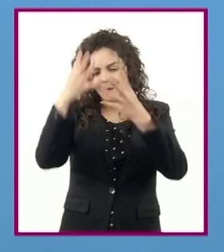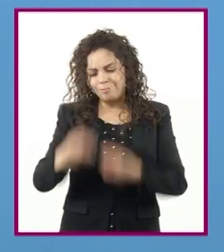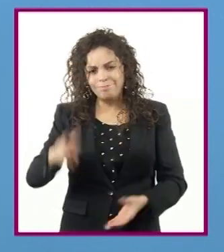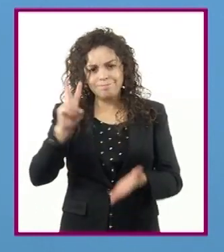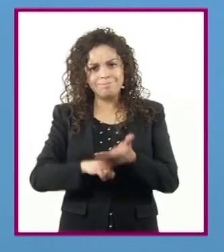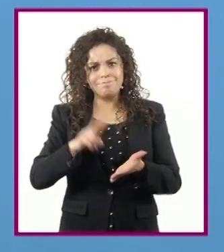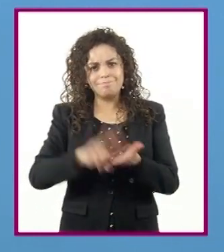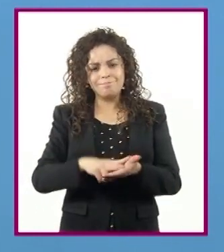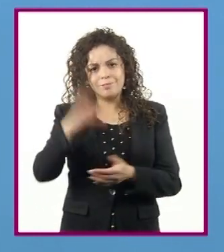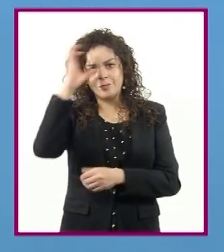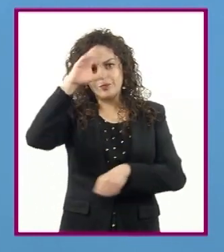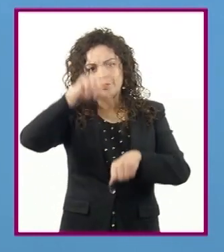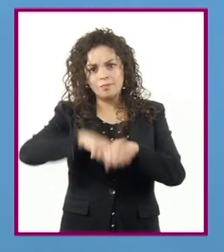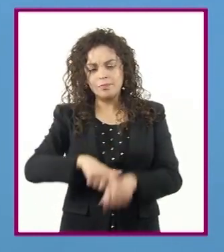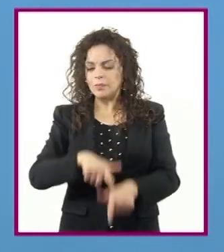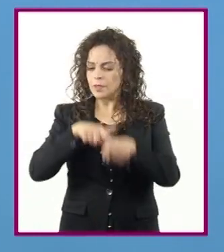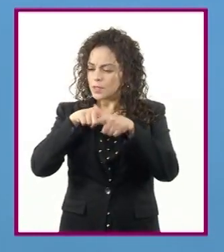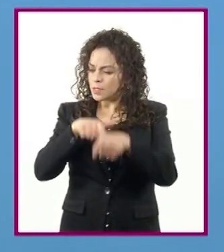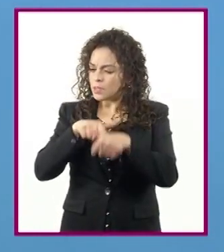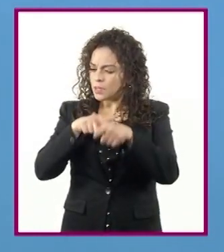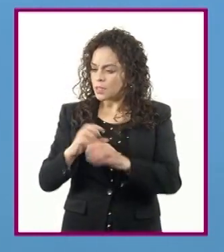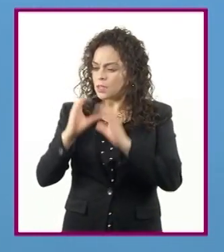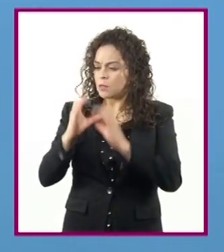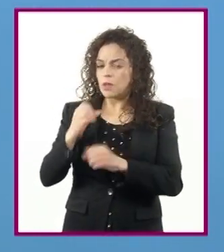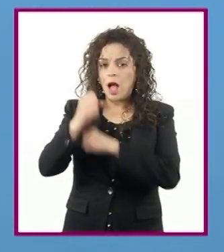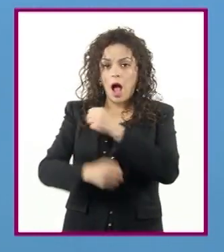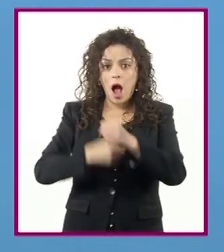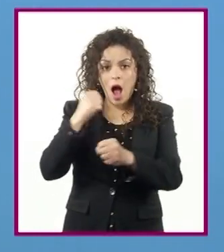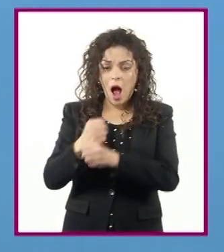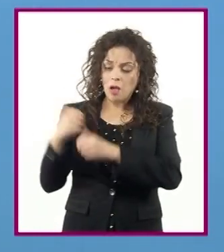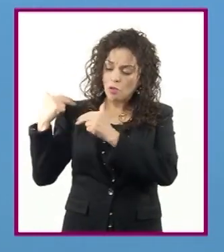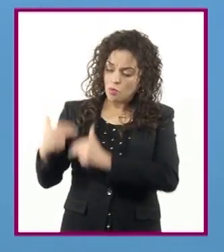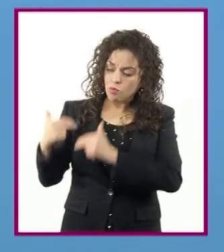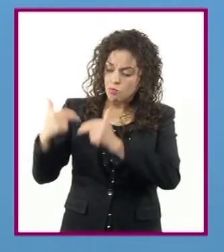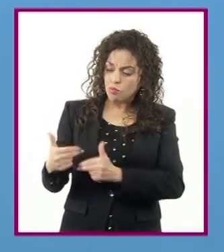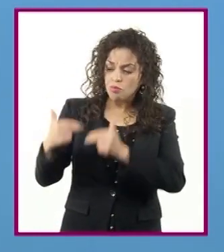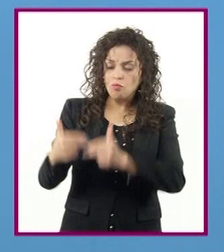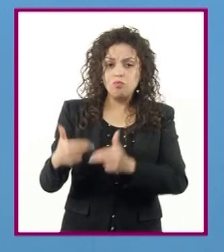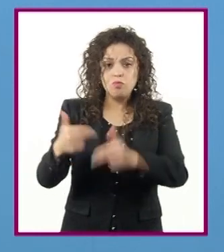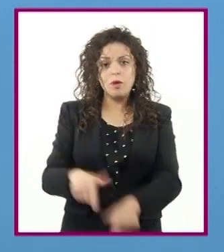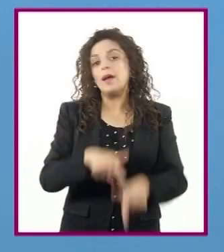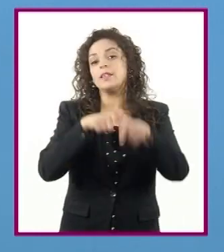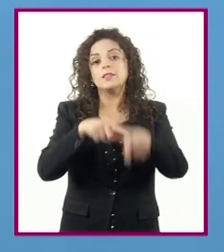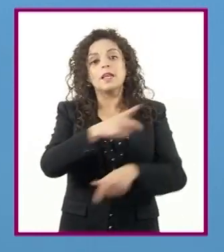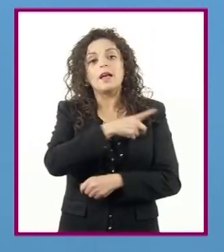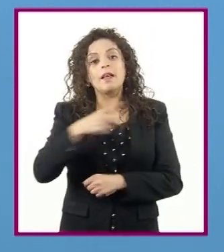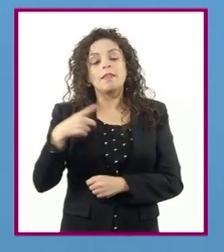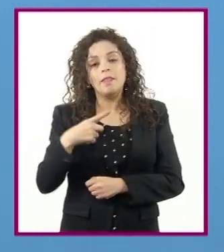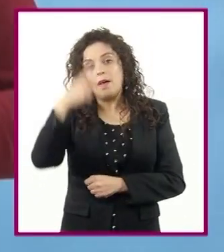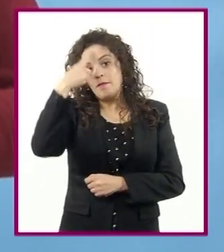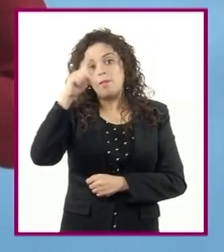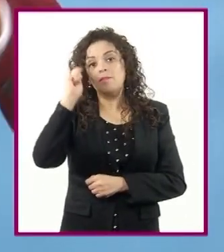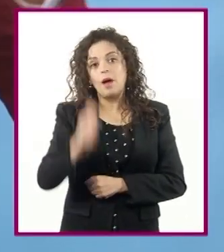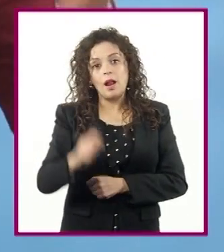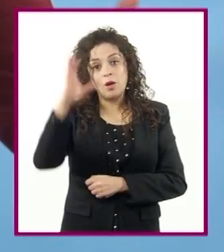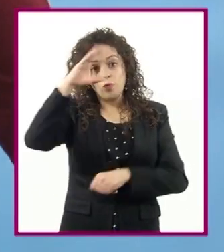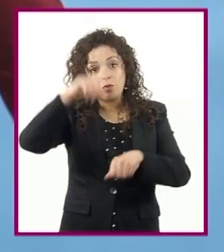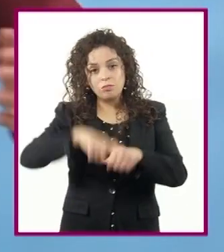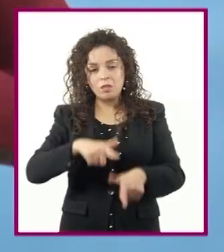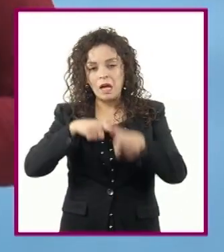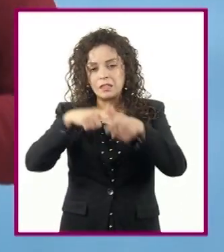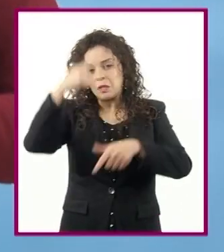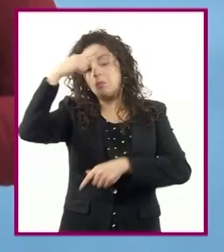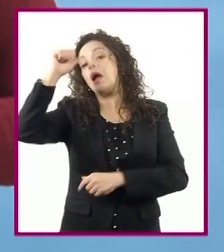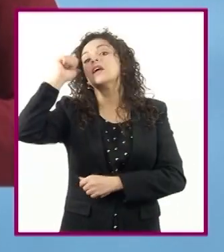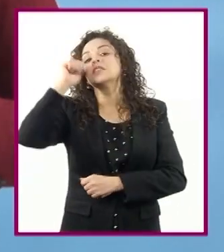ha conservado por cientos de años, debemos trabajar para que su cultura perdure por siempre. Muy bien